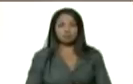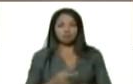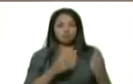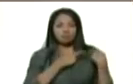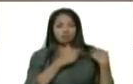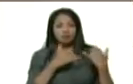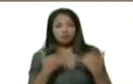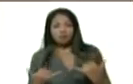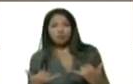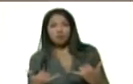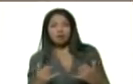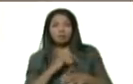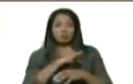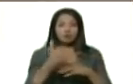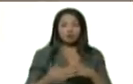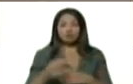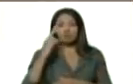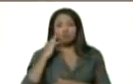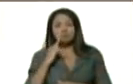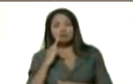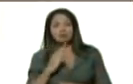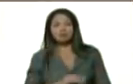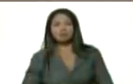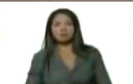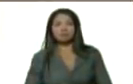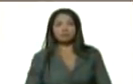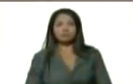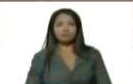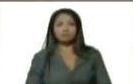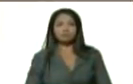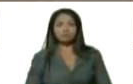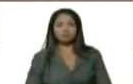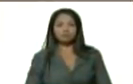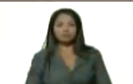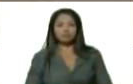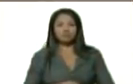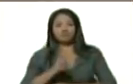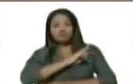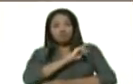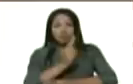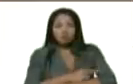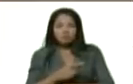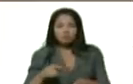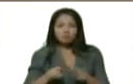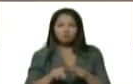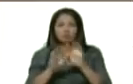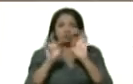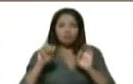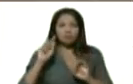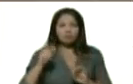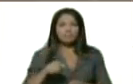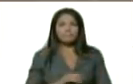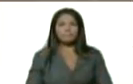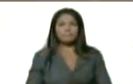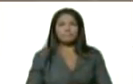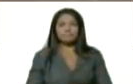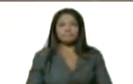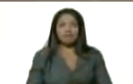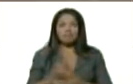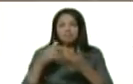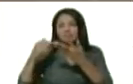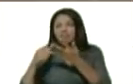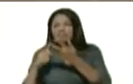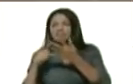vital del proyecto bolivariano, el fortalecimiento en su